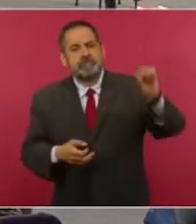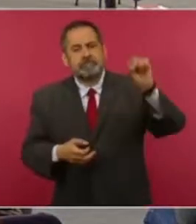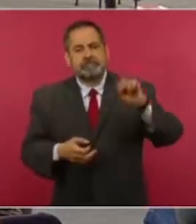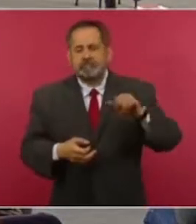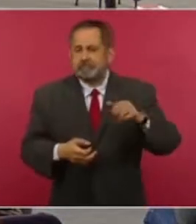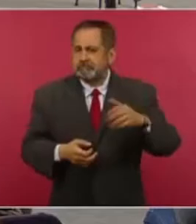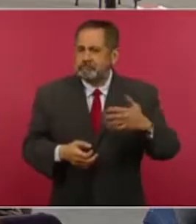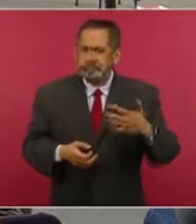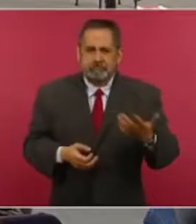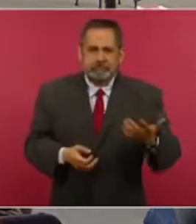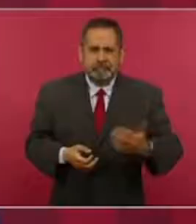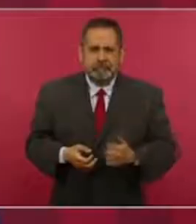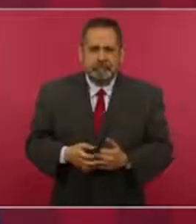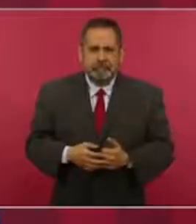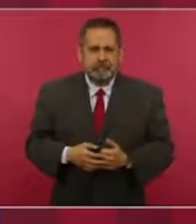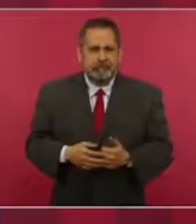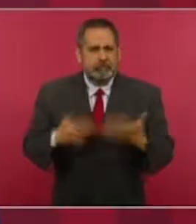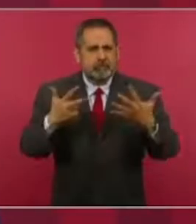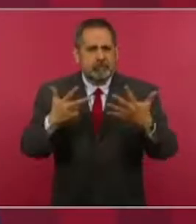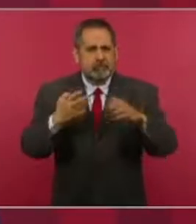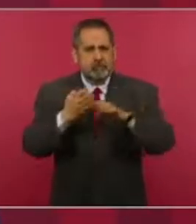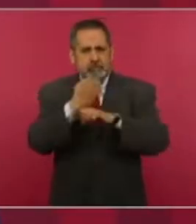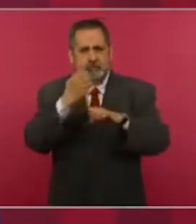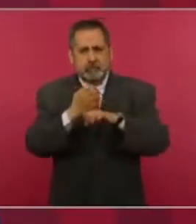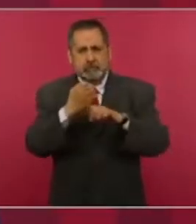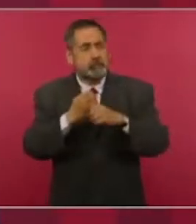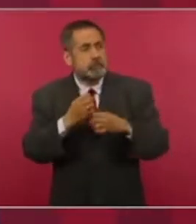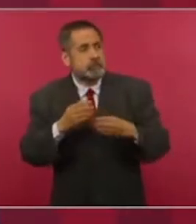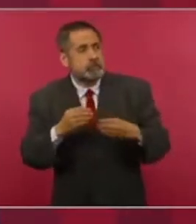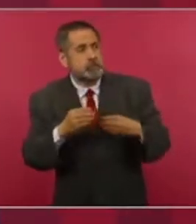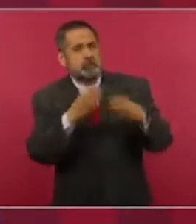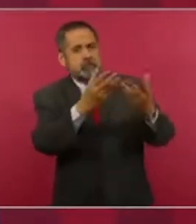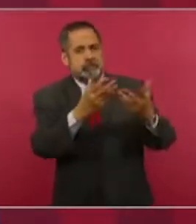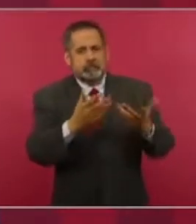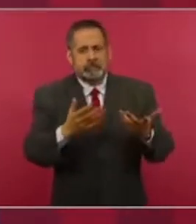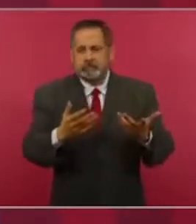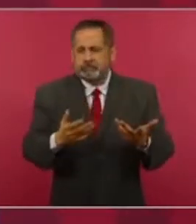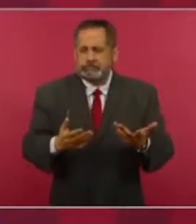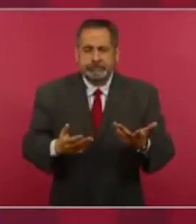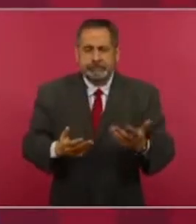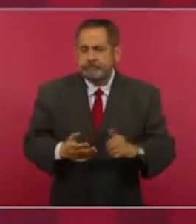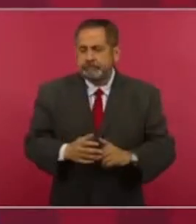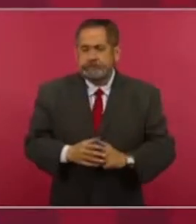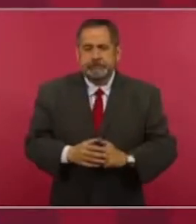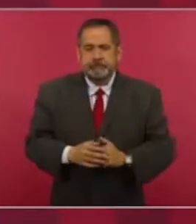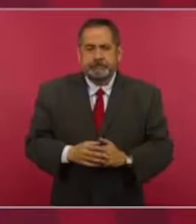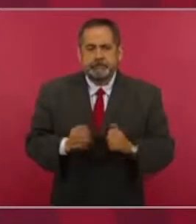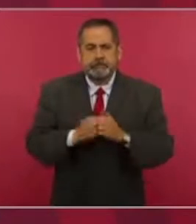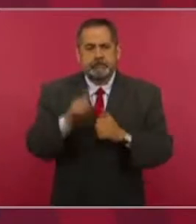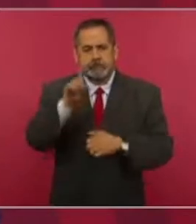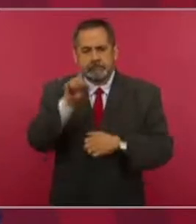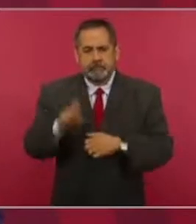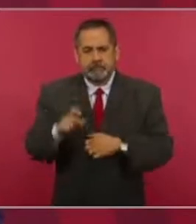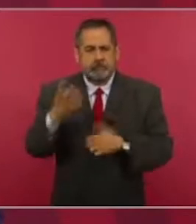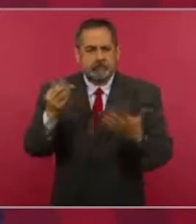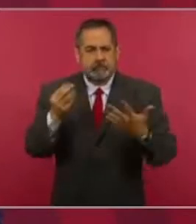pues 8 estados de la Unión Americana, con Texas 9,